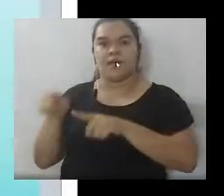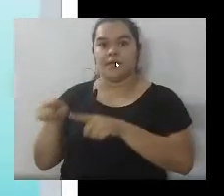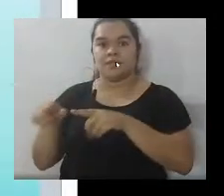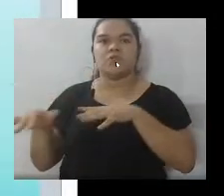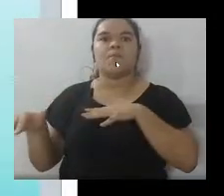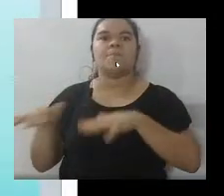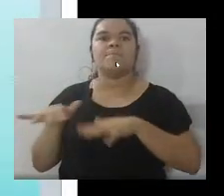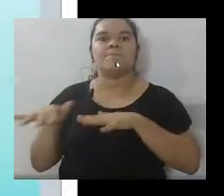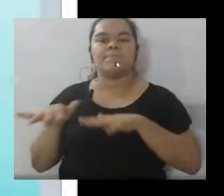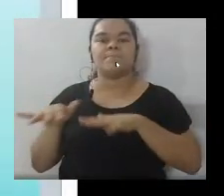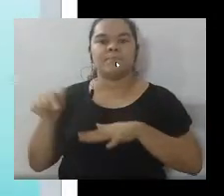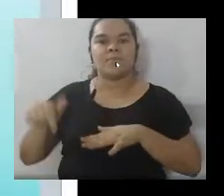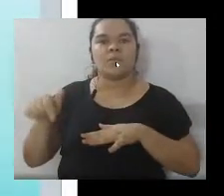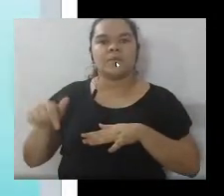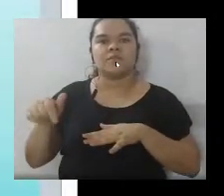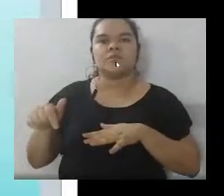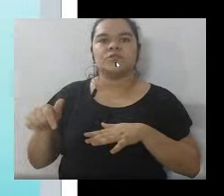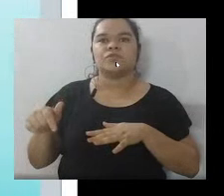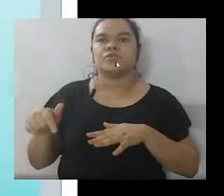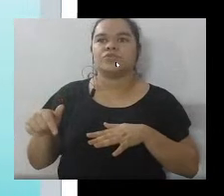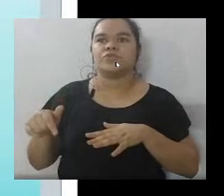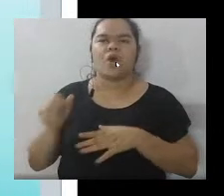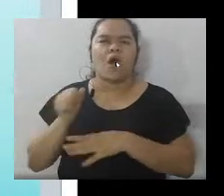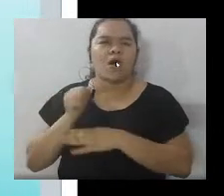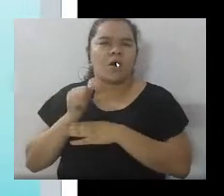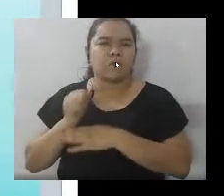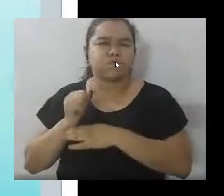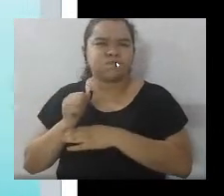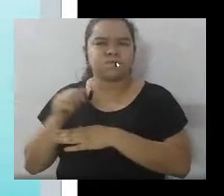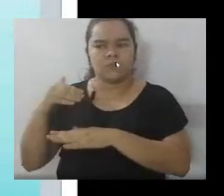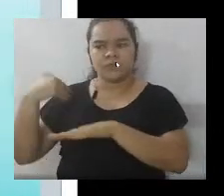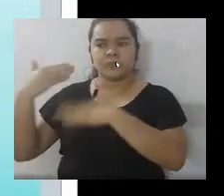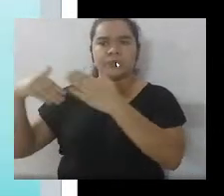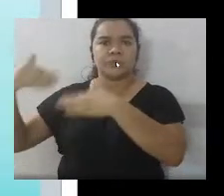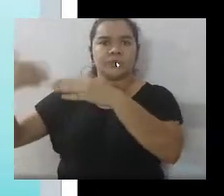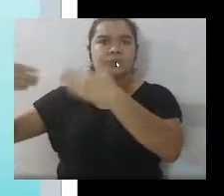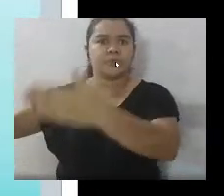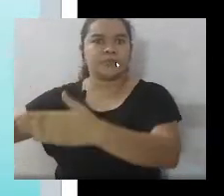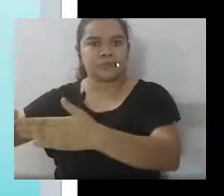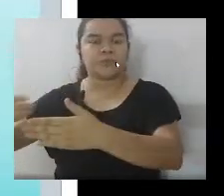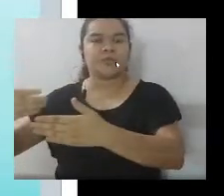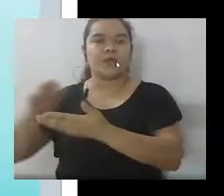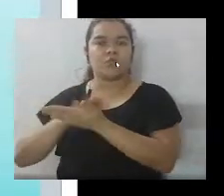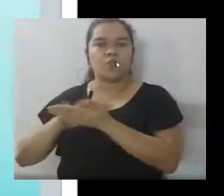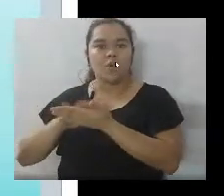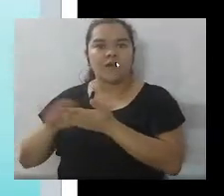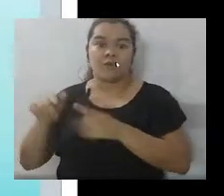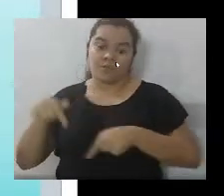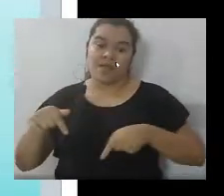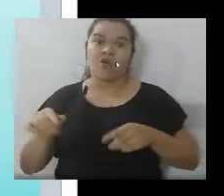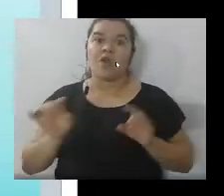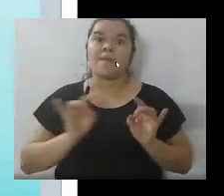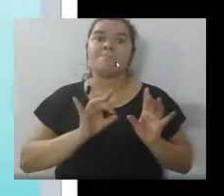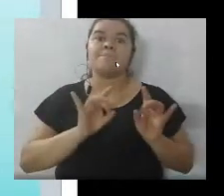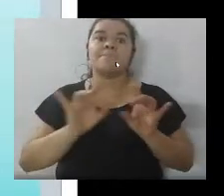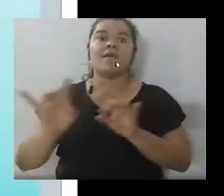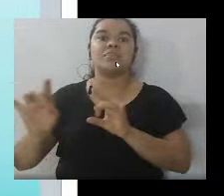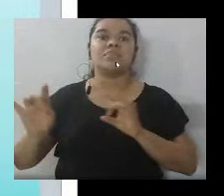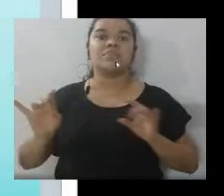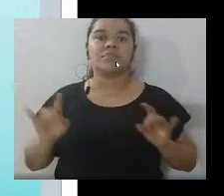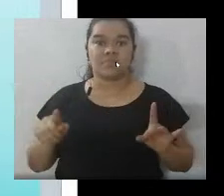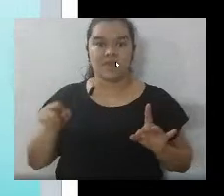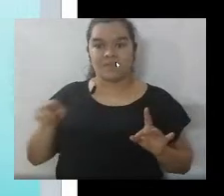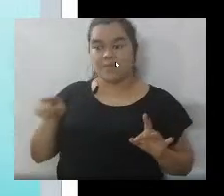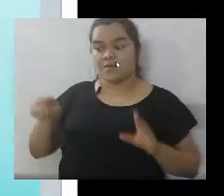digamos, está en las puertas de un desarrollo constante. Lo ha demostrado la pandemia esta que estamos